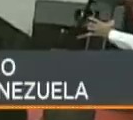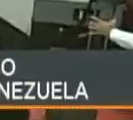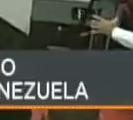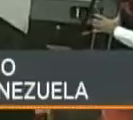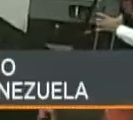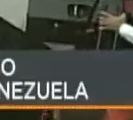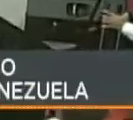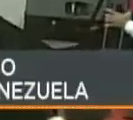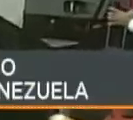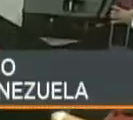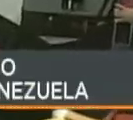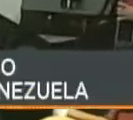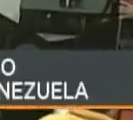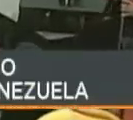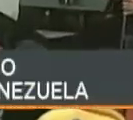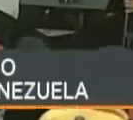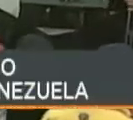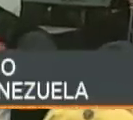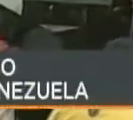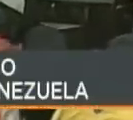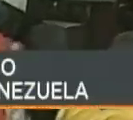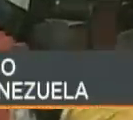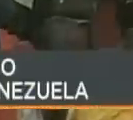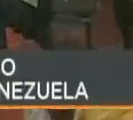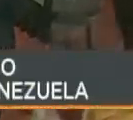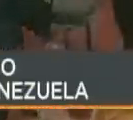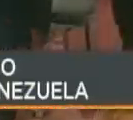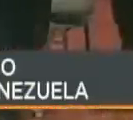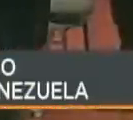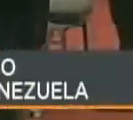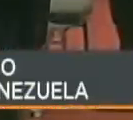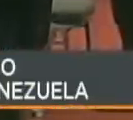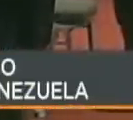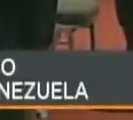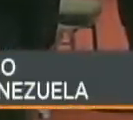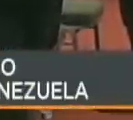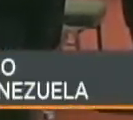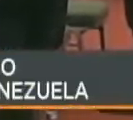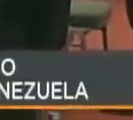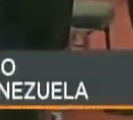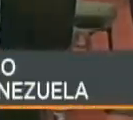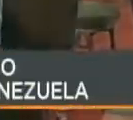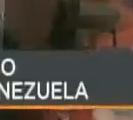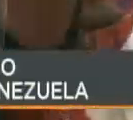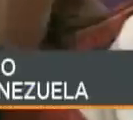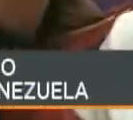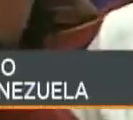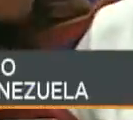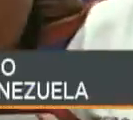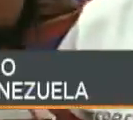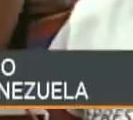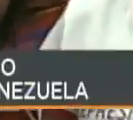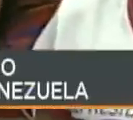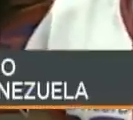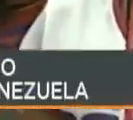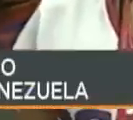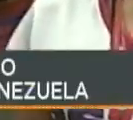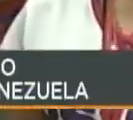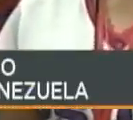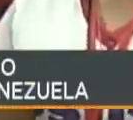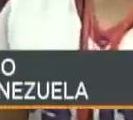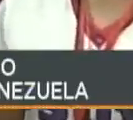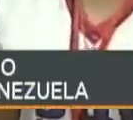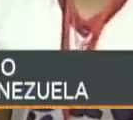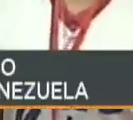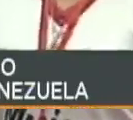haber. No para buscar diferencias donde no hay ni va a haber. Es para ver al futuro, para lo grande,